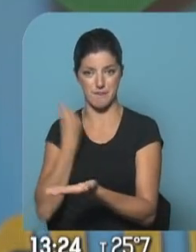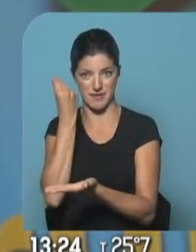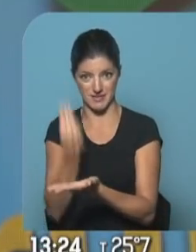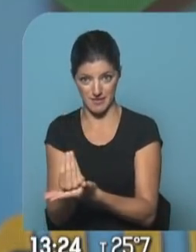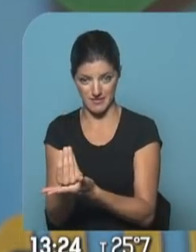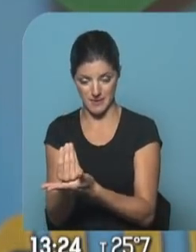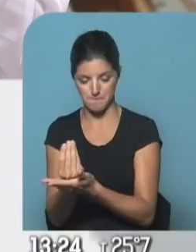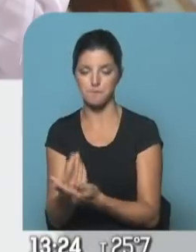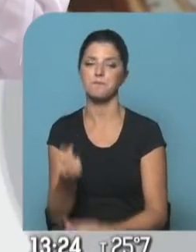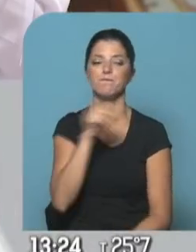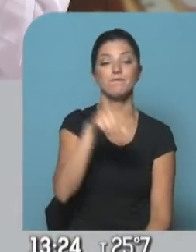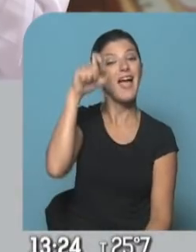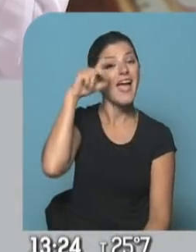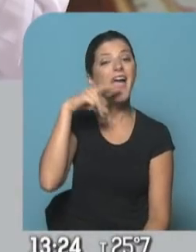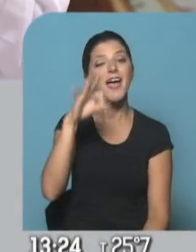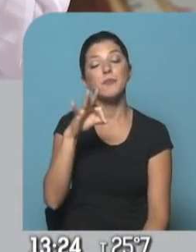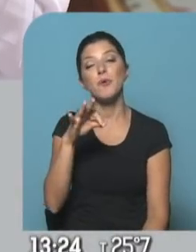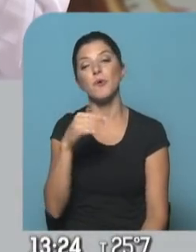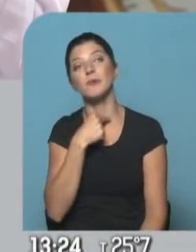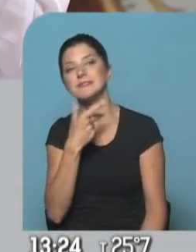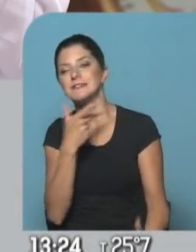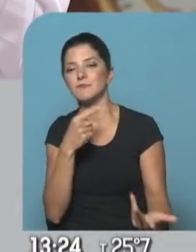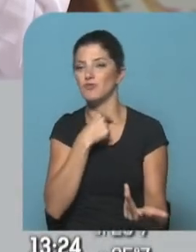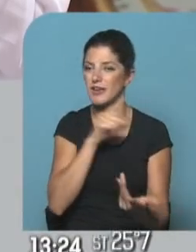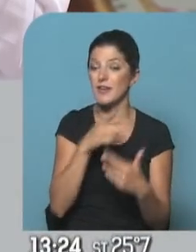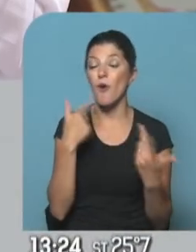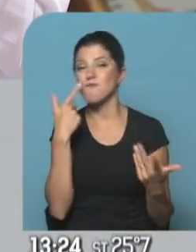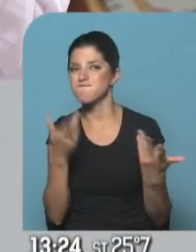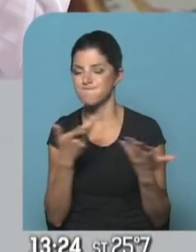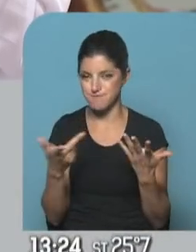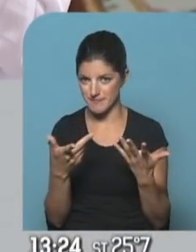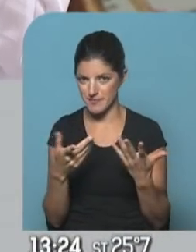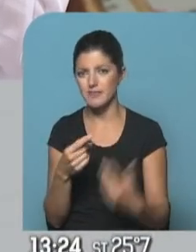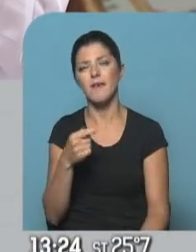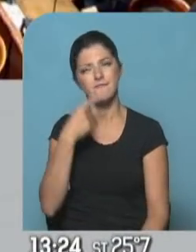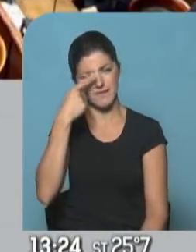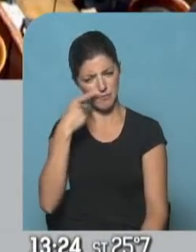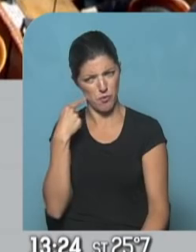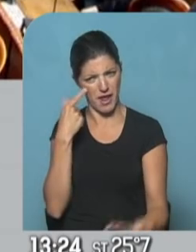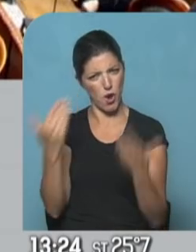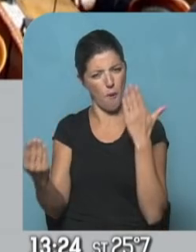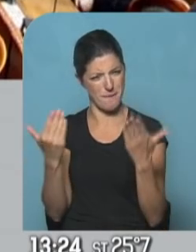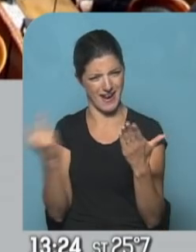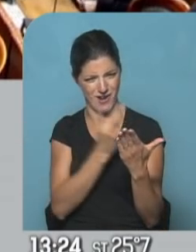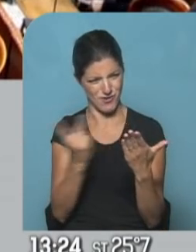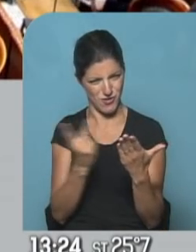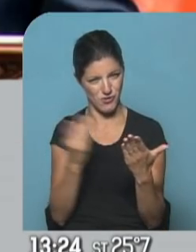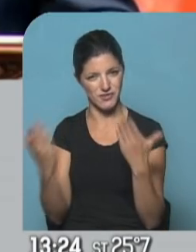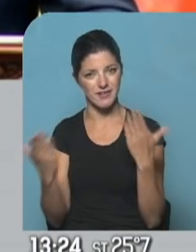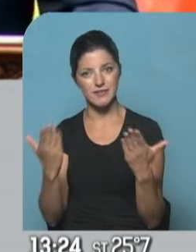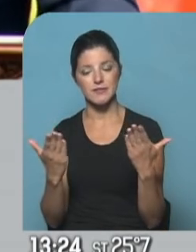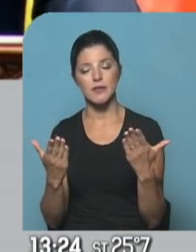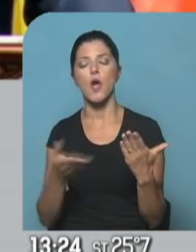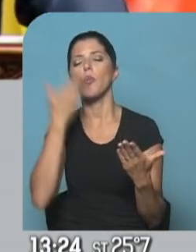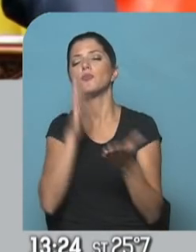no se animó o no quiso hacer esto. Y me parece que ahí hay una comparación que es interesante ver. Pues yo digo, la figura de los líderes, uno tiene